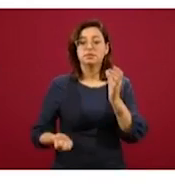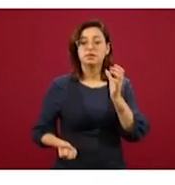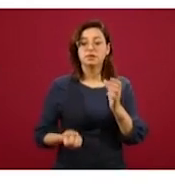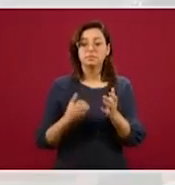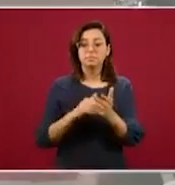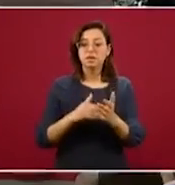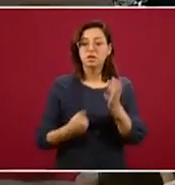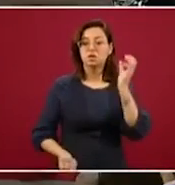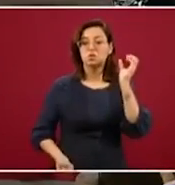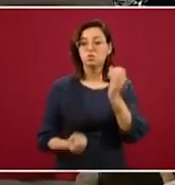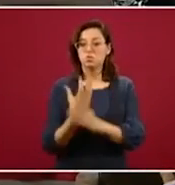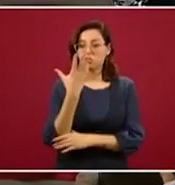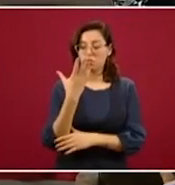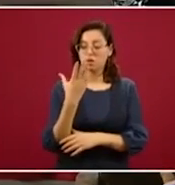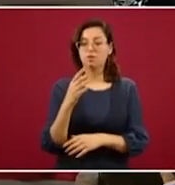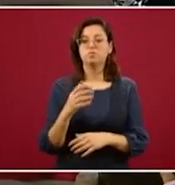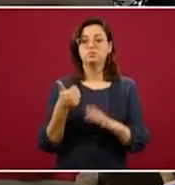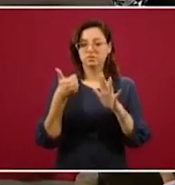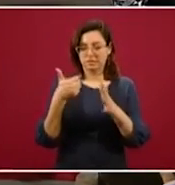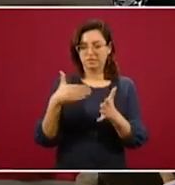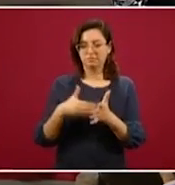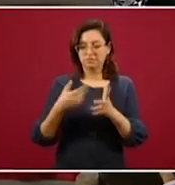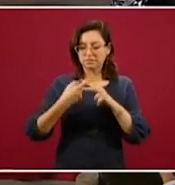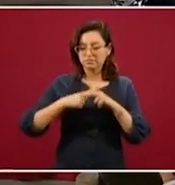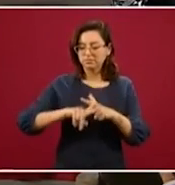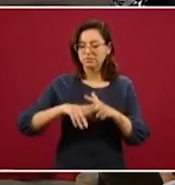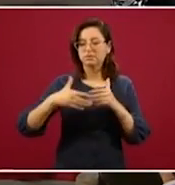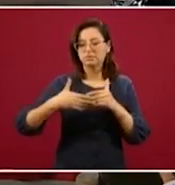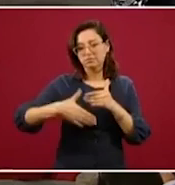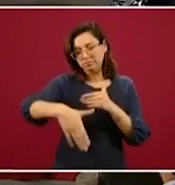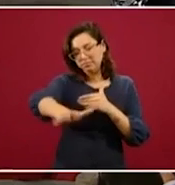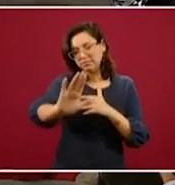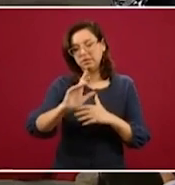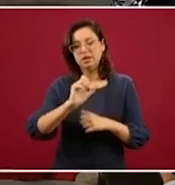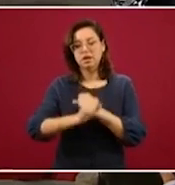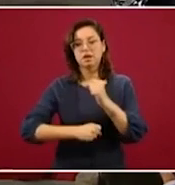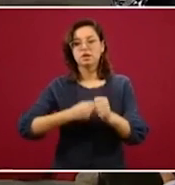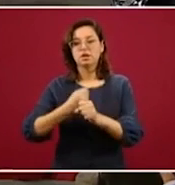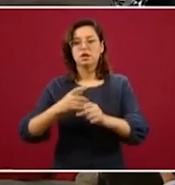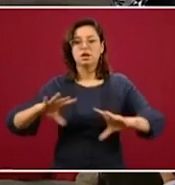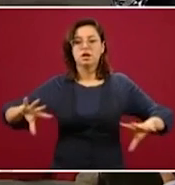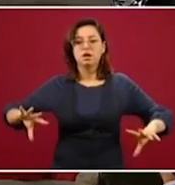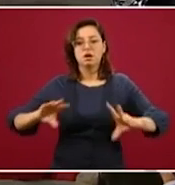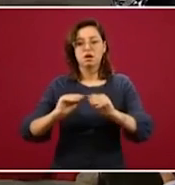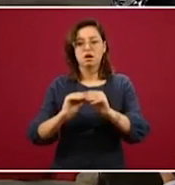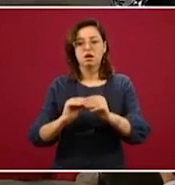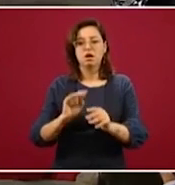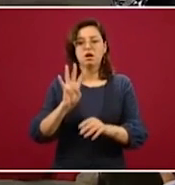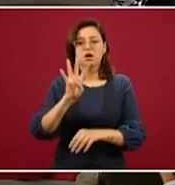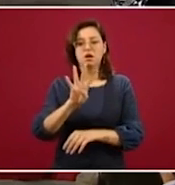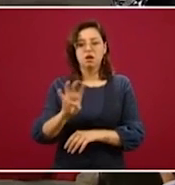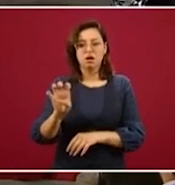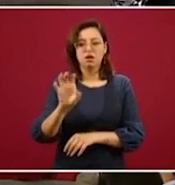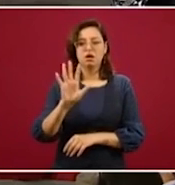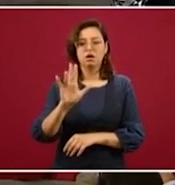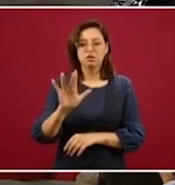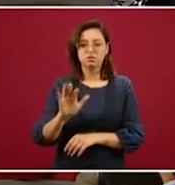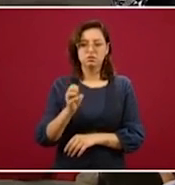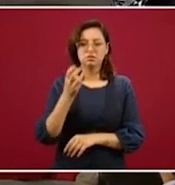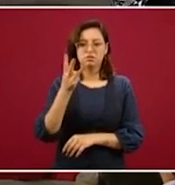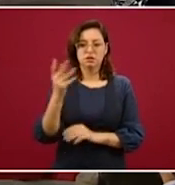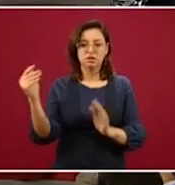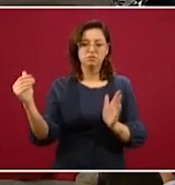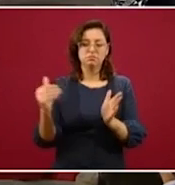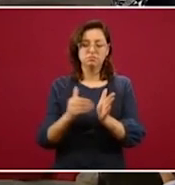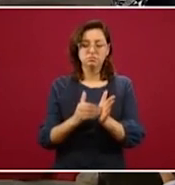creciendo esta bolsa. Esta va a ser la distribución para este año y en total vamos a colocar alrededor de 453